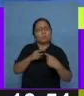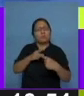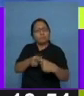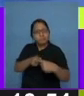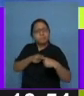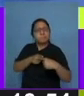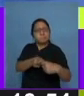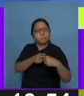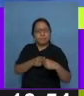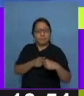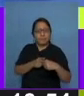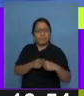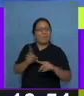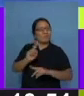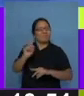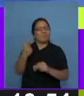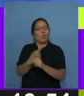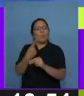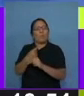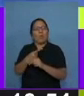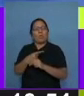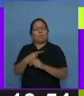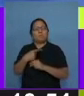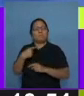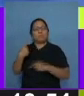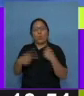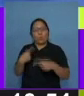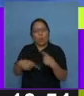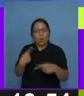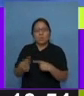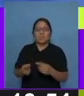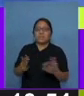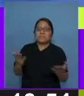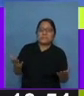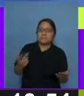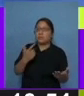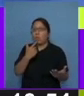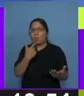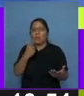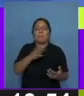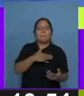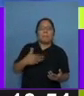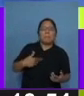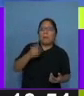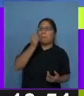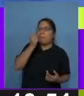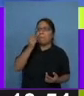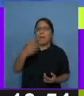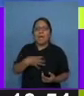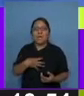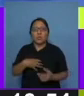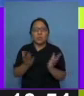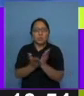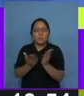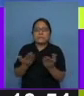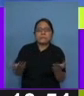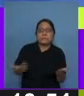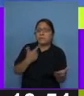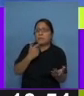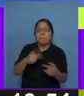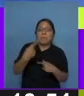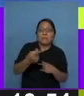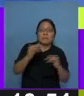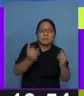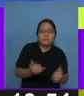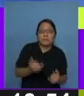que sí no podemos seguir generando esa expectativa en los papás, de los alumnos, en los alumnos. Usted sabe